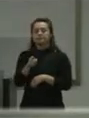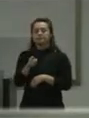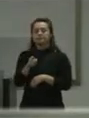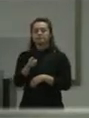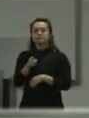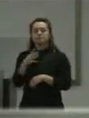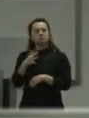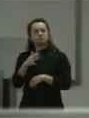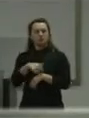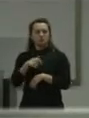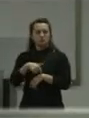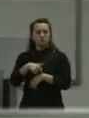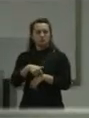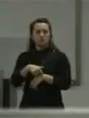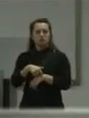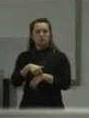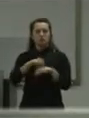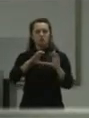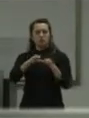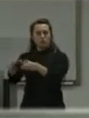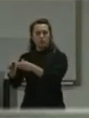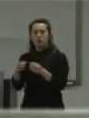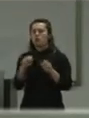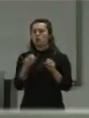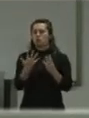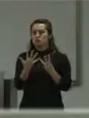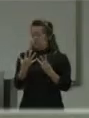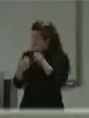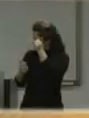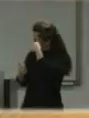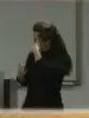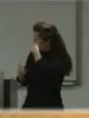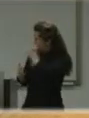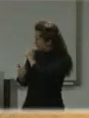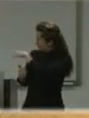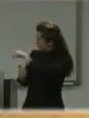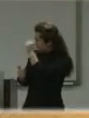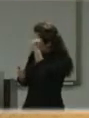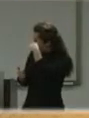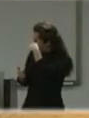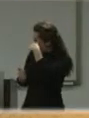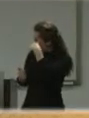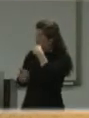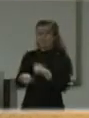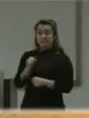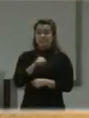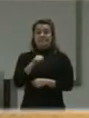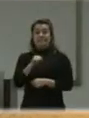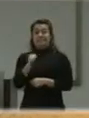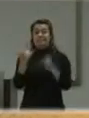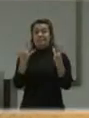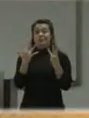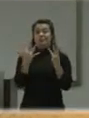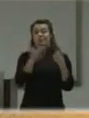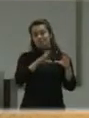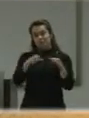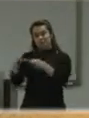durante ocho sesiones cierto recuerdan que fueron ocho sesiones que trabajamos Bueno entonces